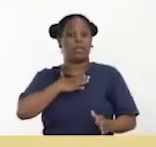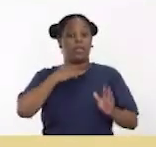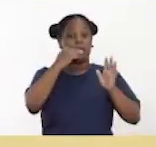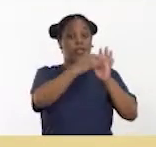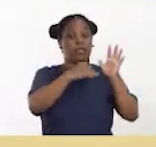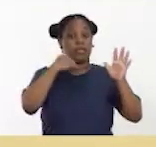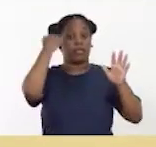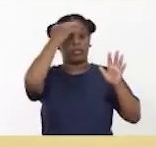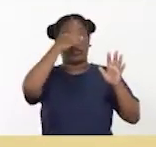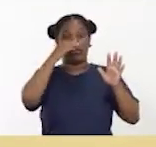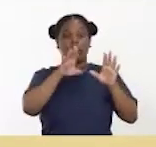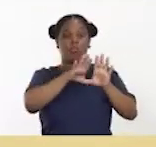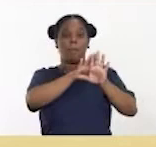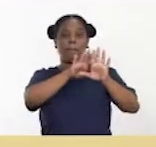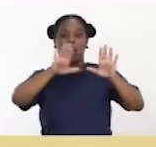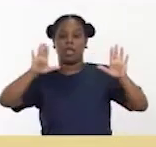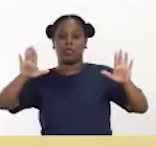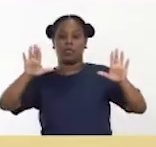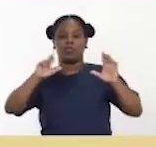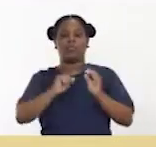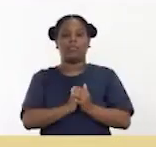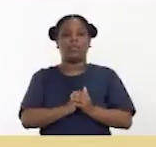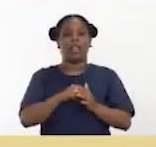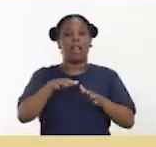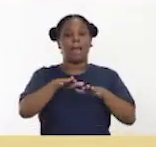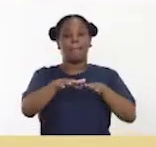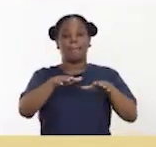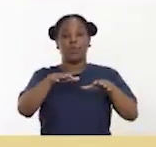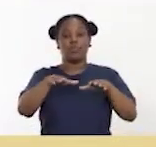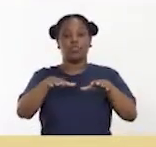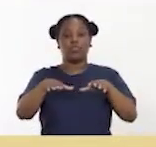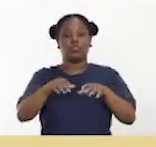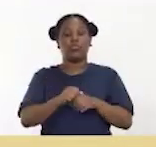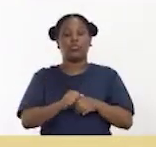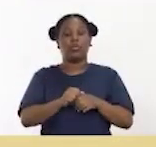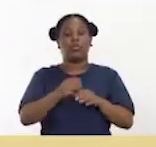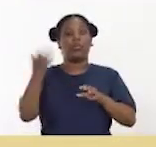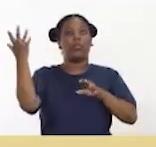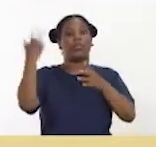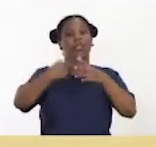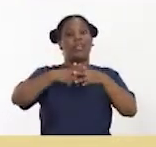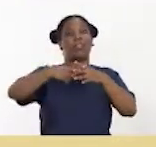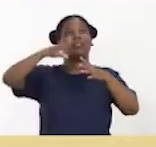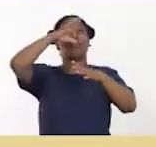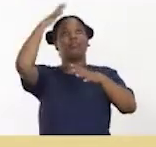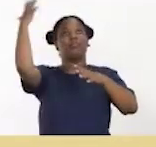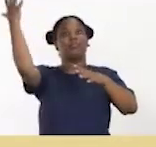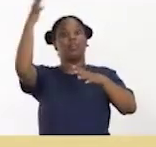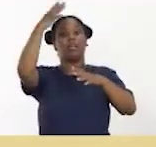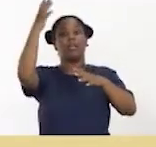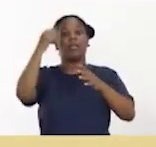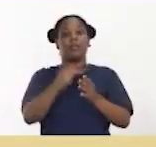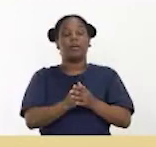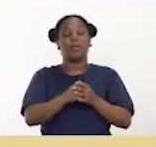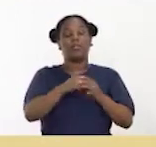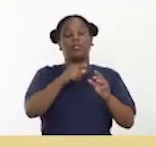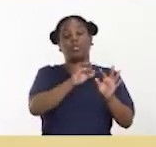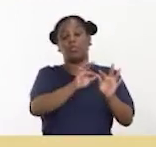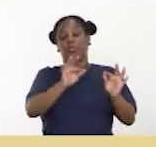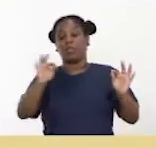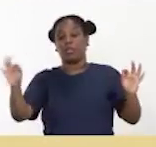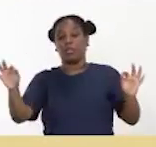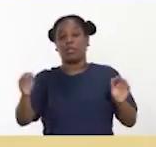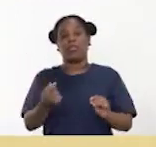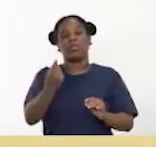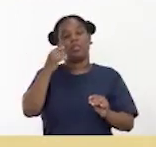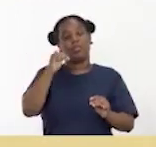que caracterizan y determinan un plano, las posiciones relativas de dos rectas en el espacio y las posiciones relativas de una